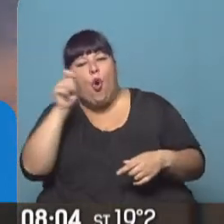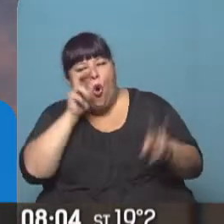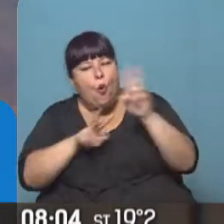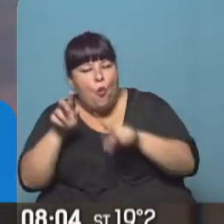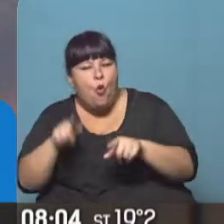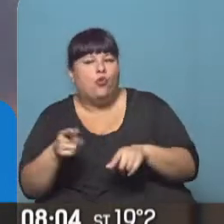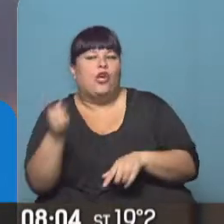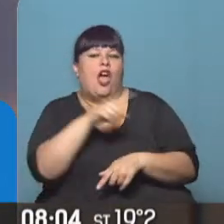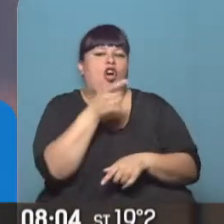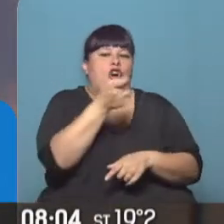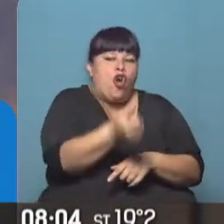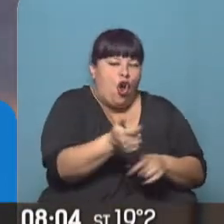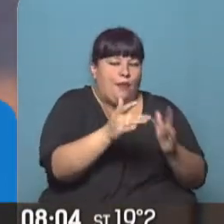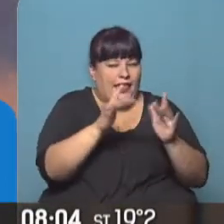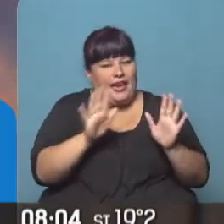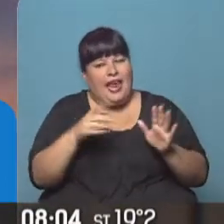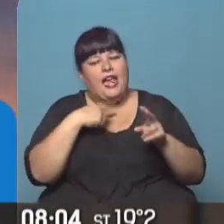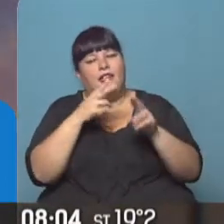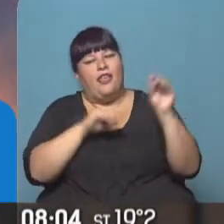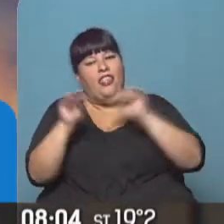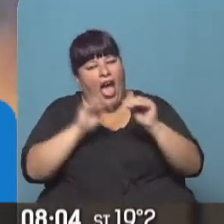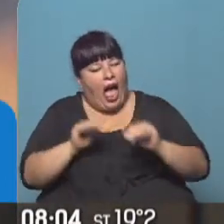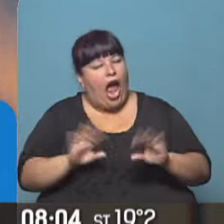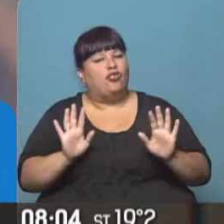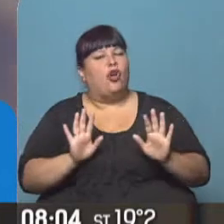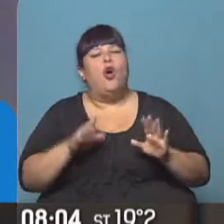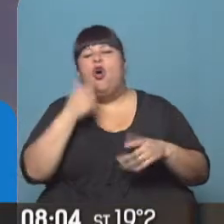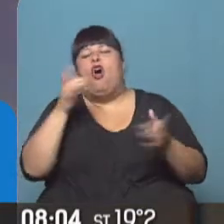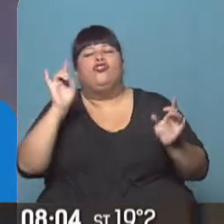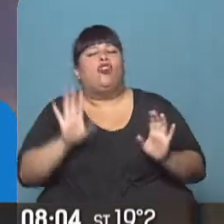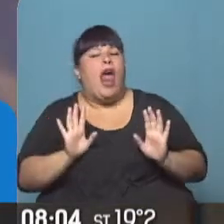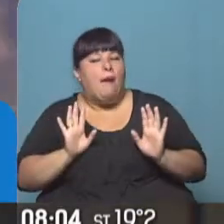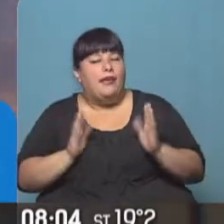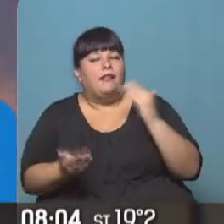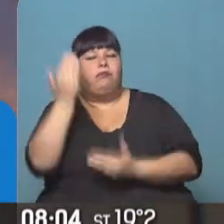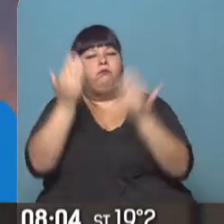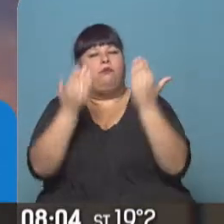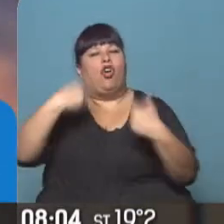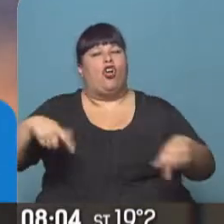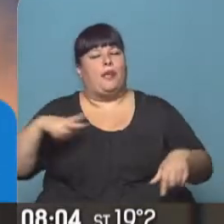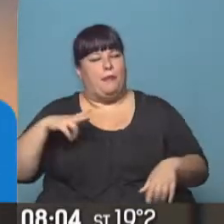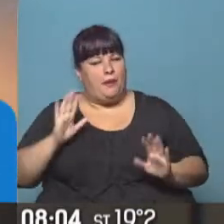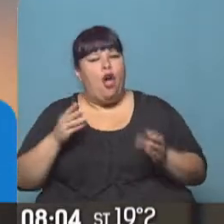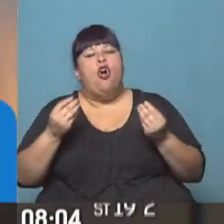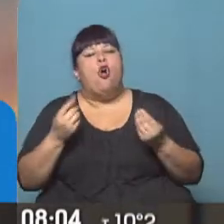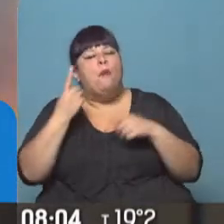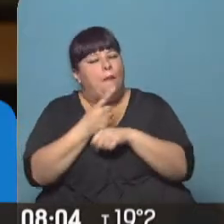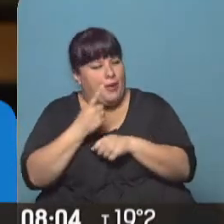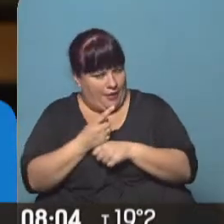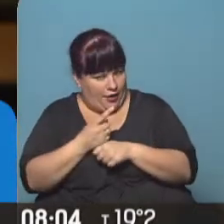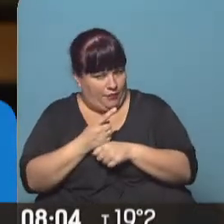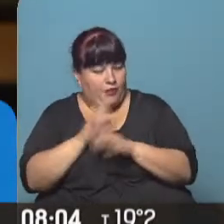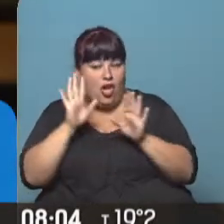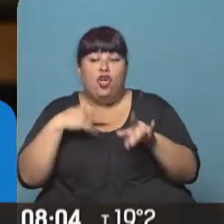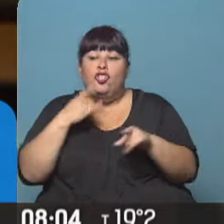googleamos, cuando compramos, ponemos nuestros datos, o cuando simplemente subimos cosas nuestras. ¿Por dónde se empieza? Mira, yo